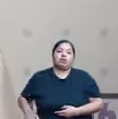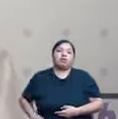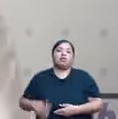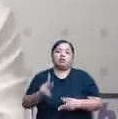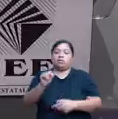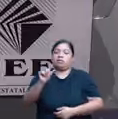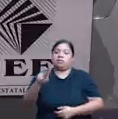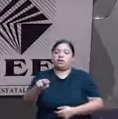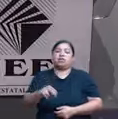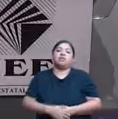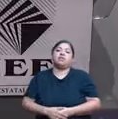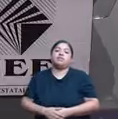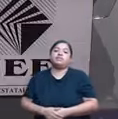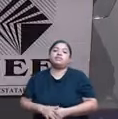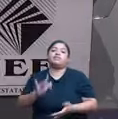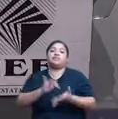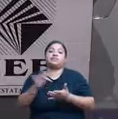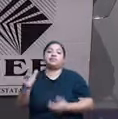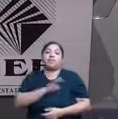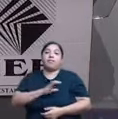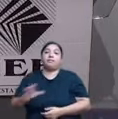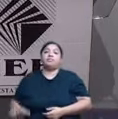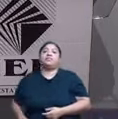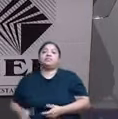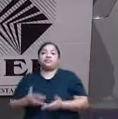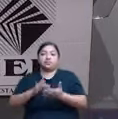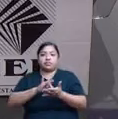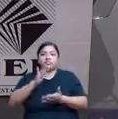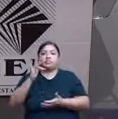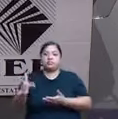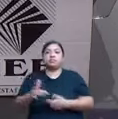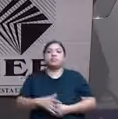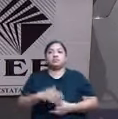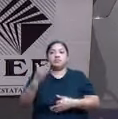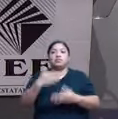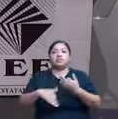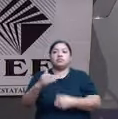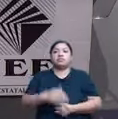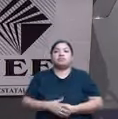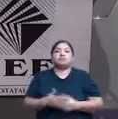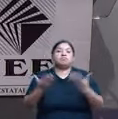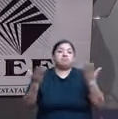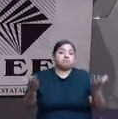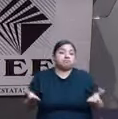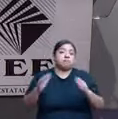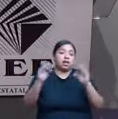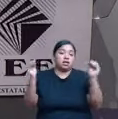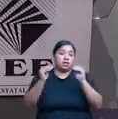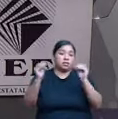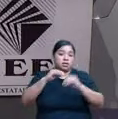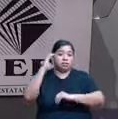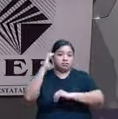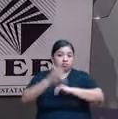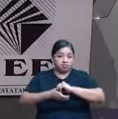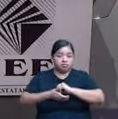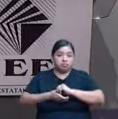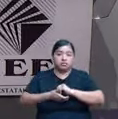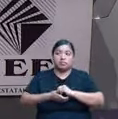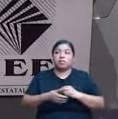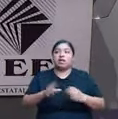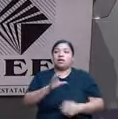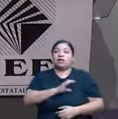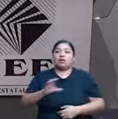Nacional. Gracias, candidato, y gracias a las candidaturas. Es así como hemos llegado al final de este debate entre